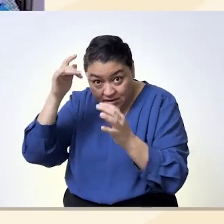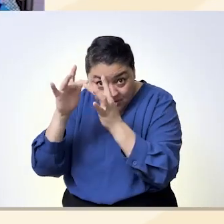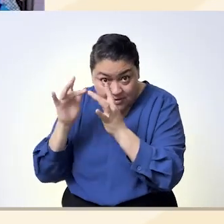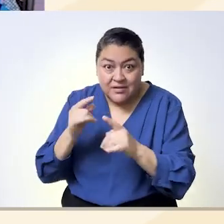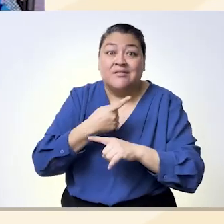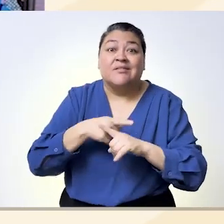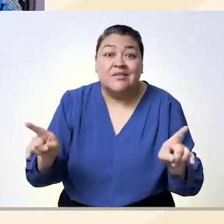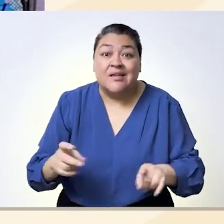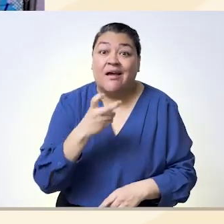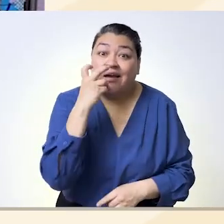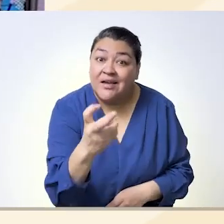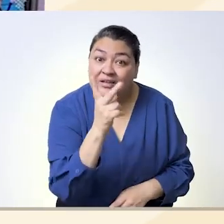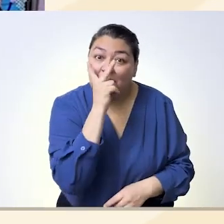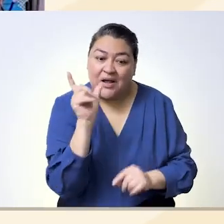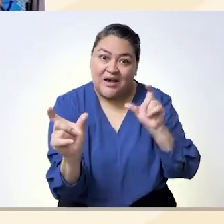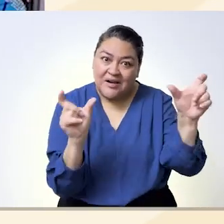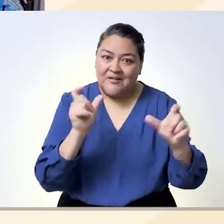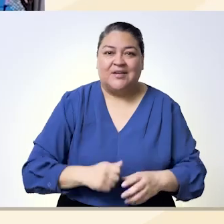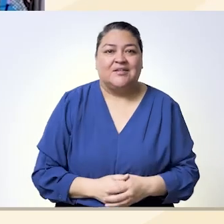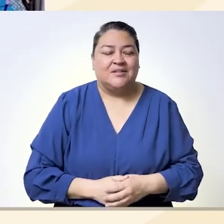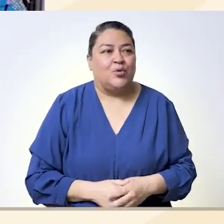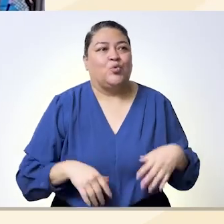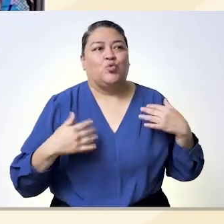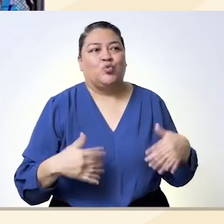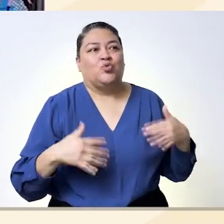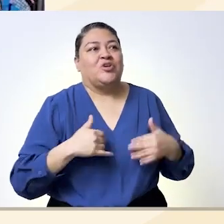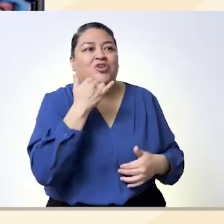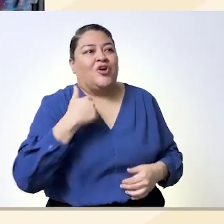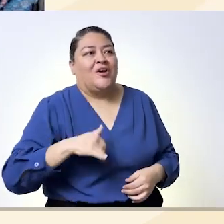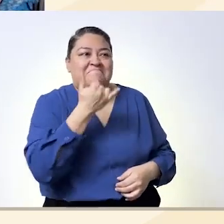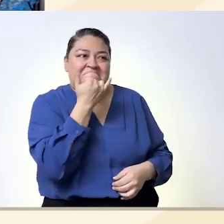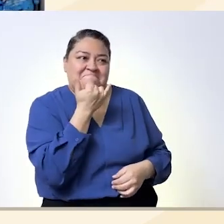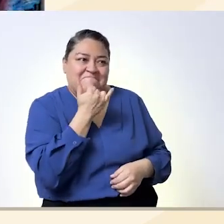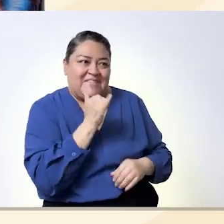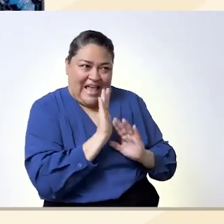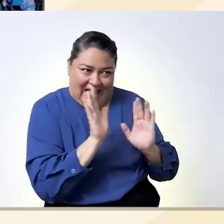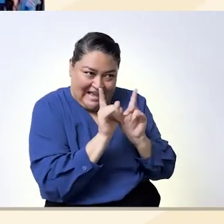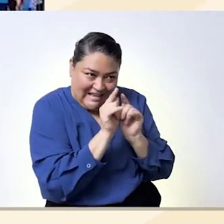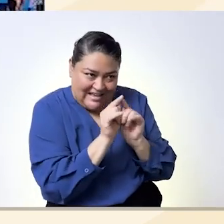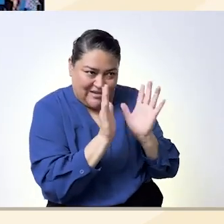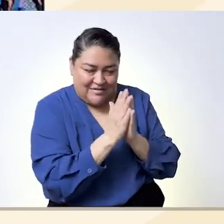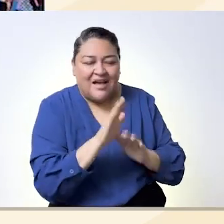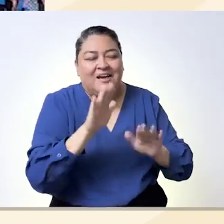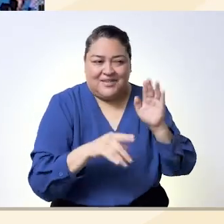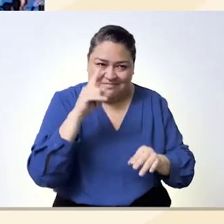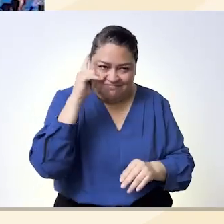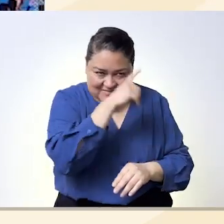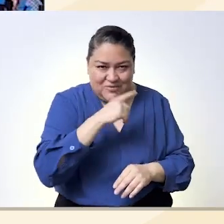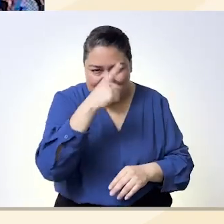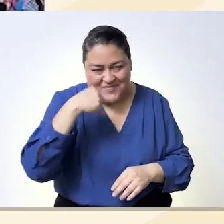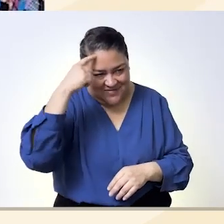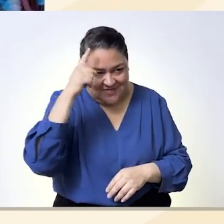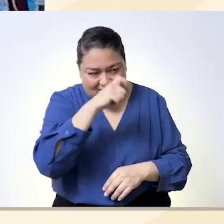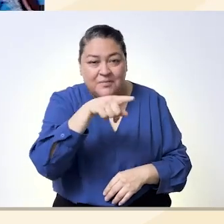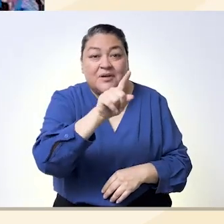pues eso. Pequeño más. Como pueden ver, de tener que limitar toda una hora es difícil, ¿no? Pero